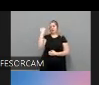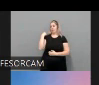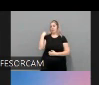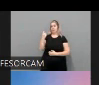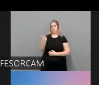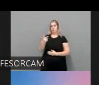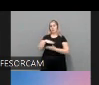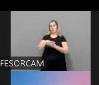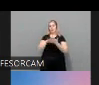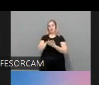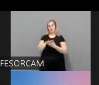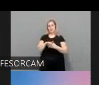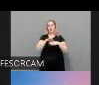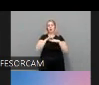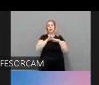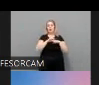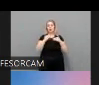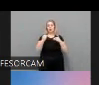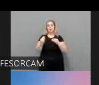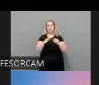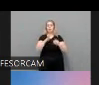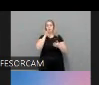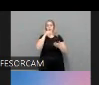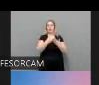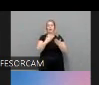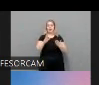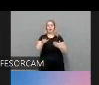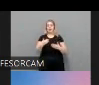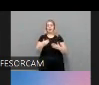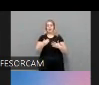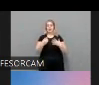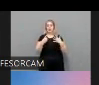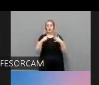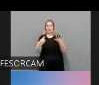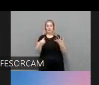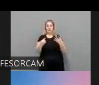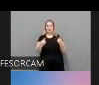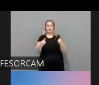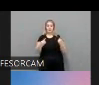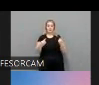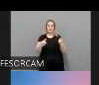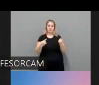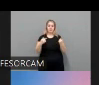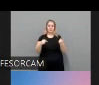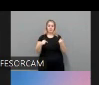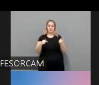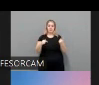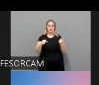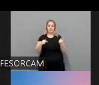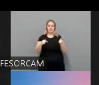muchísimas guías que nos orientan sobre el desarrollo evolutivo hasta los 6 años. He elegido esta porque